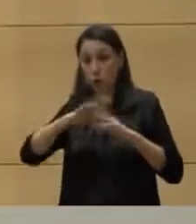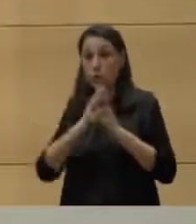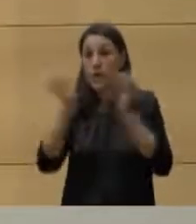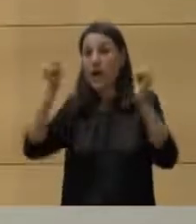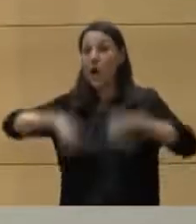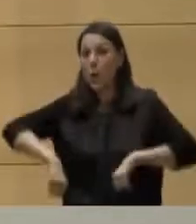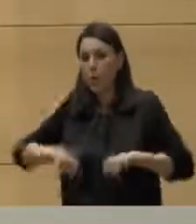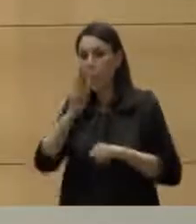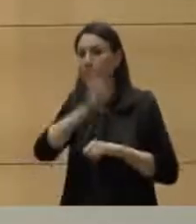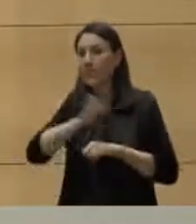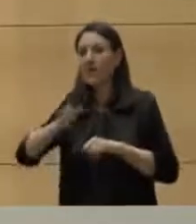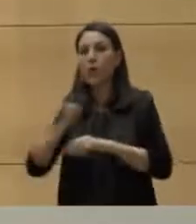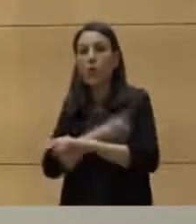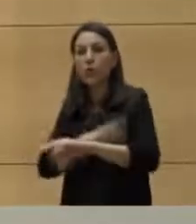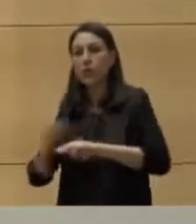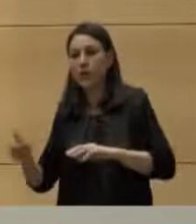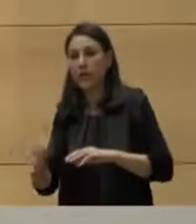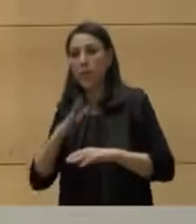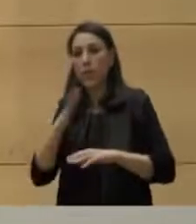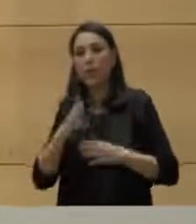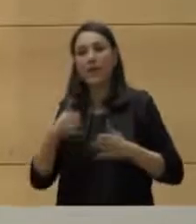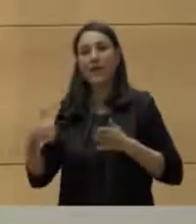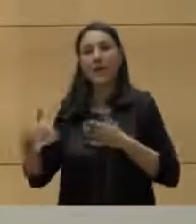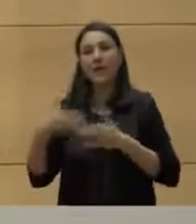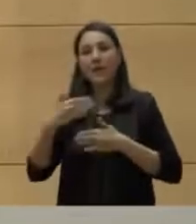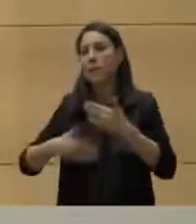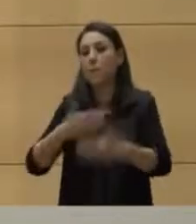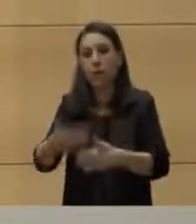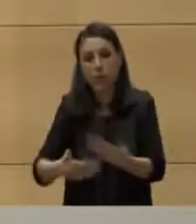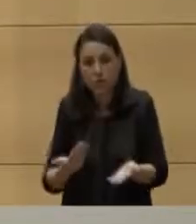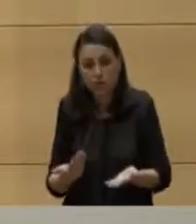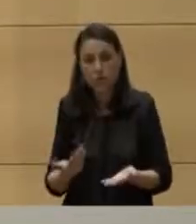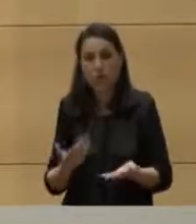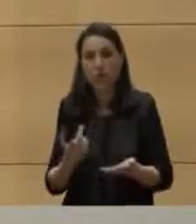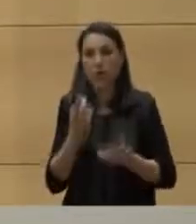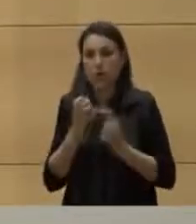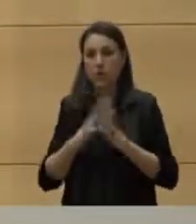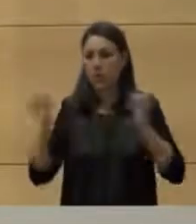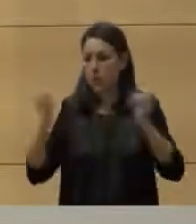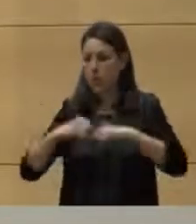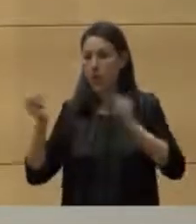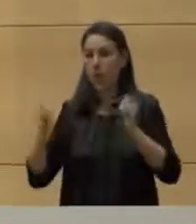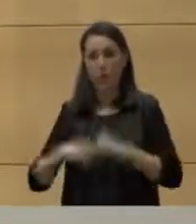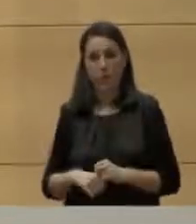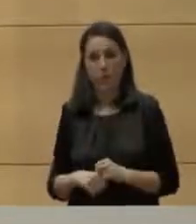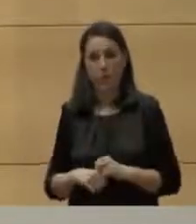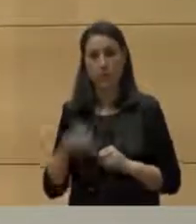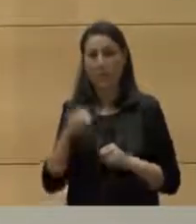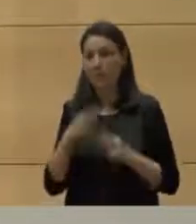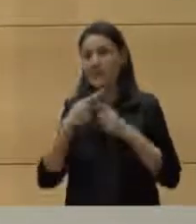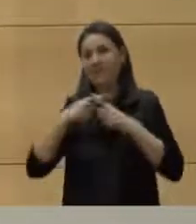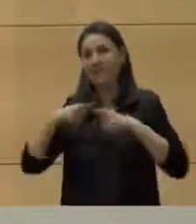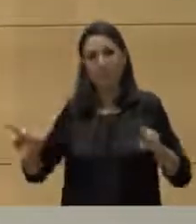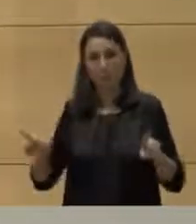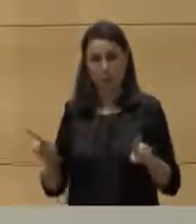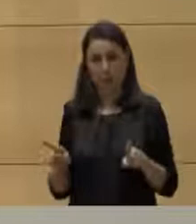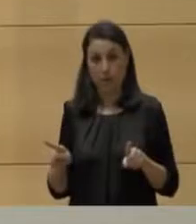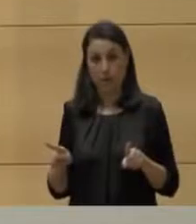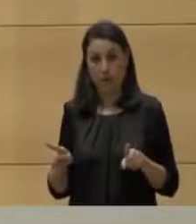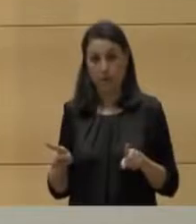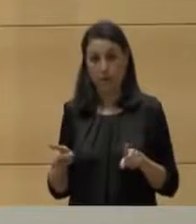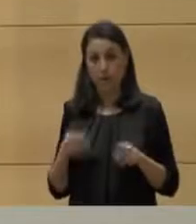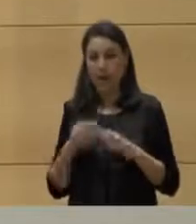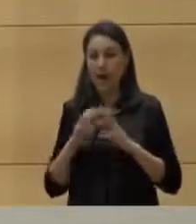población porque durante el proceso ha ido creando ese consenso. Esta es la diferencia. No se le da a